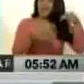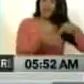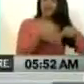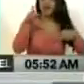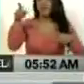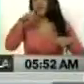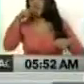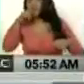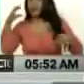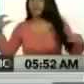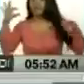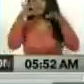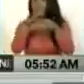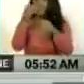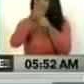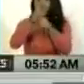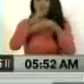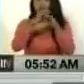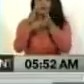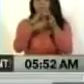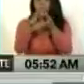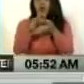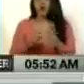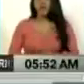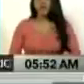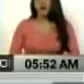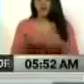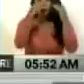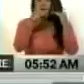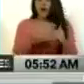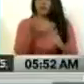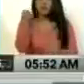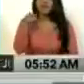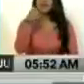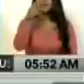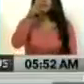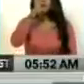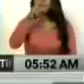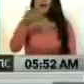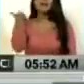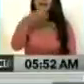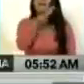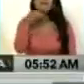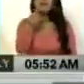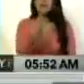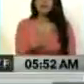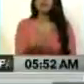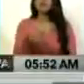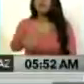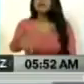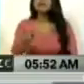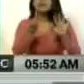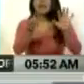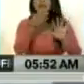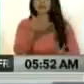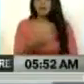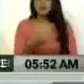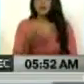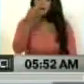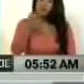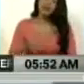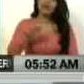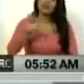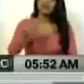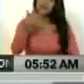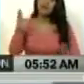siguen trabajando codo a codo. Y vean esta tendencia, Capriles lo dijo ayer por las redes sociales, que el próximo 6 de diciembre, el donde se va a dar la tercera